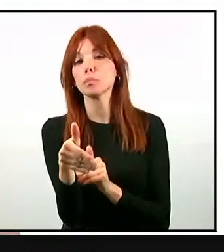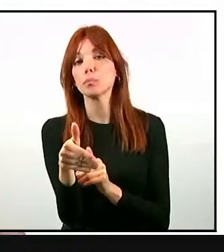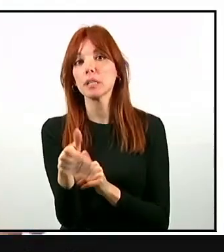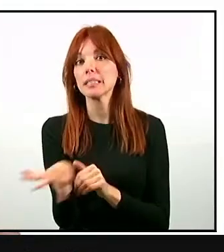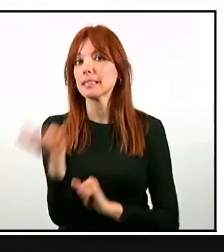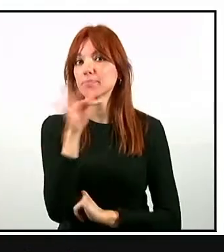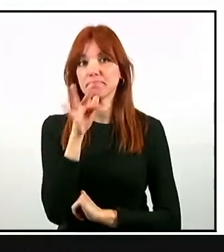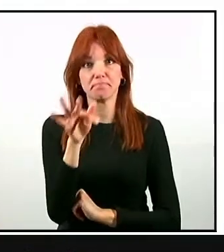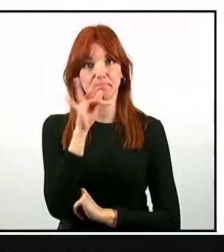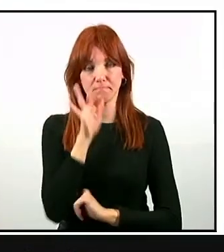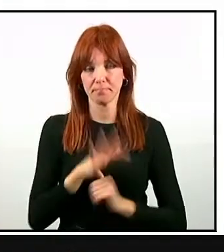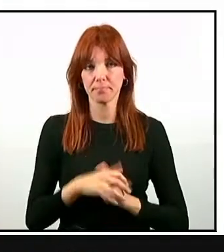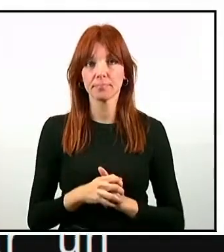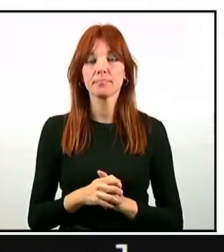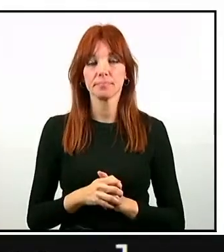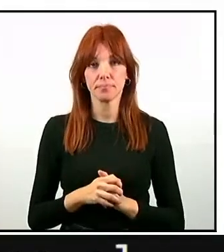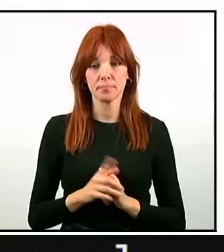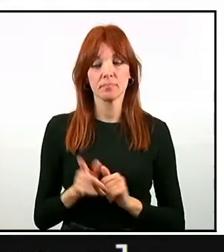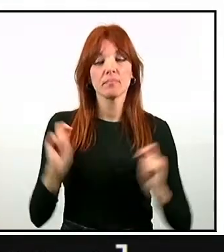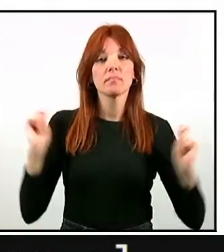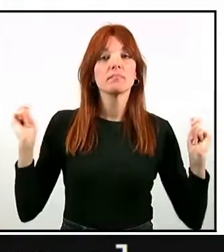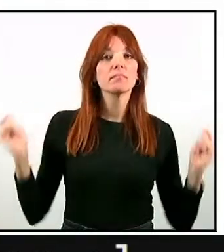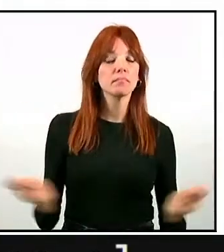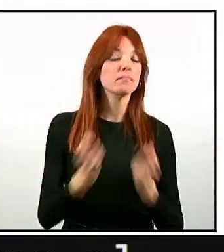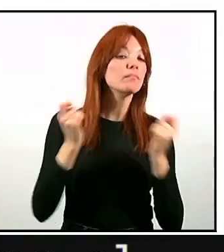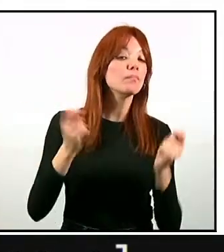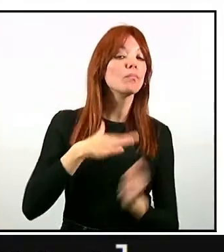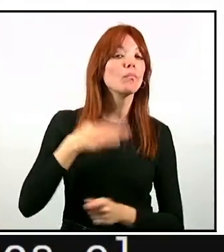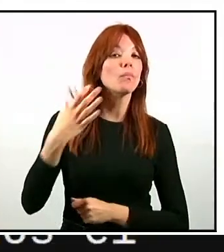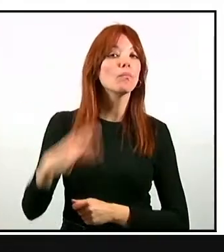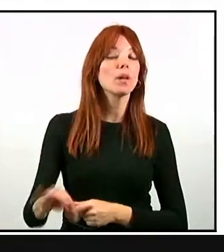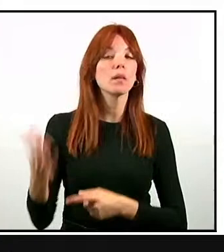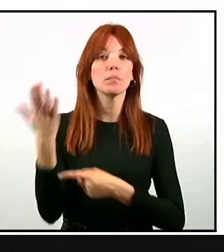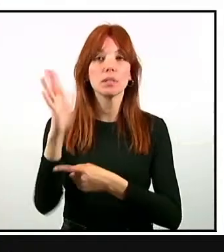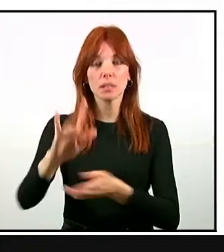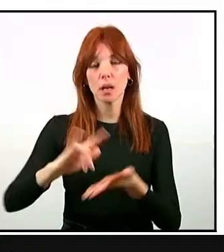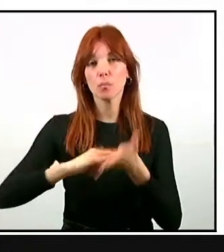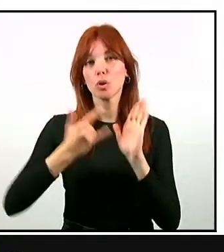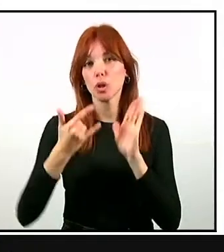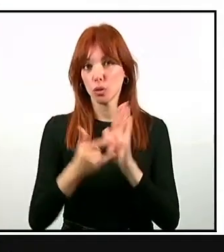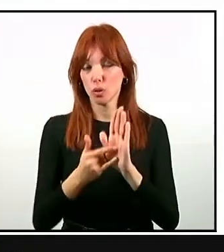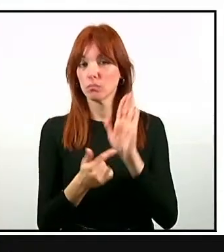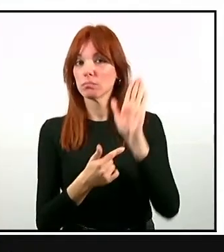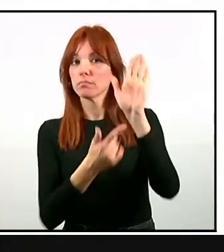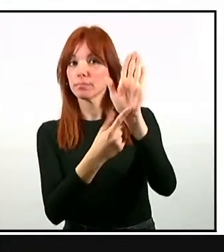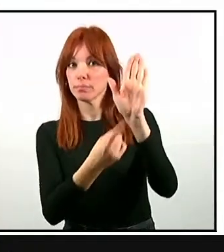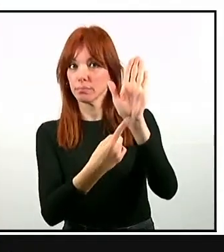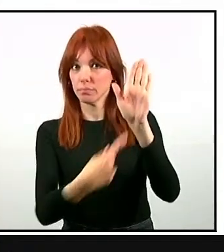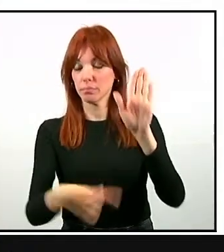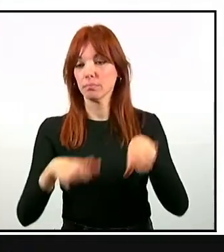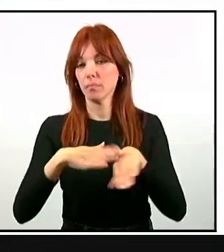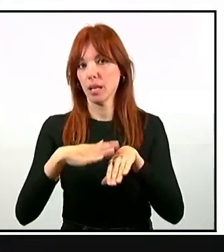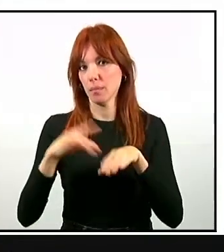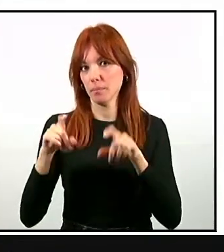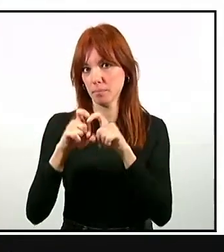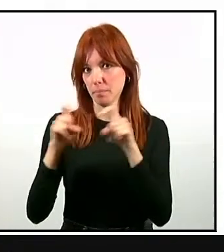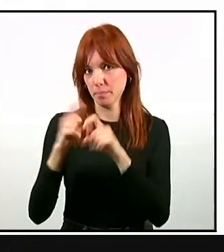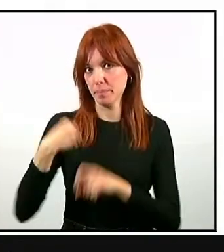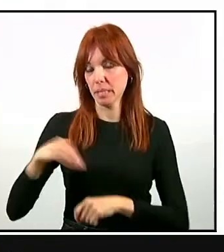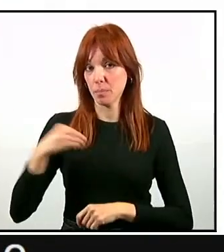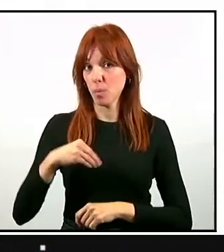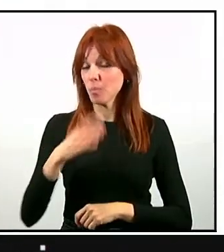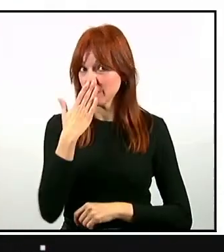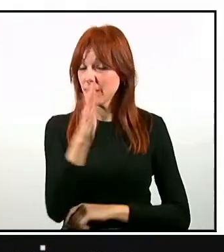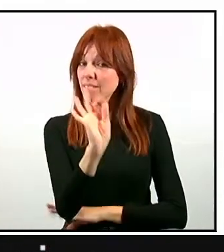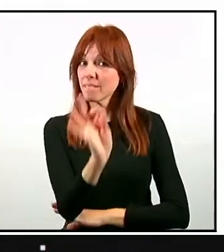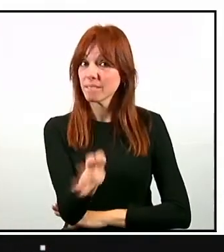es lo que tenemos, el anuncio de la empresa sobre la posible presentación de ese proyecto. Pero sí es verdad